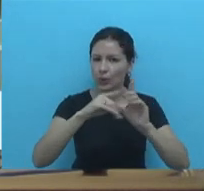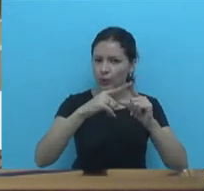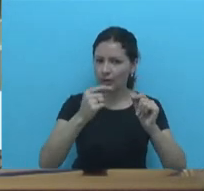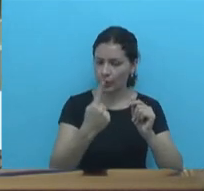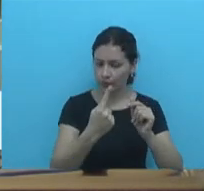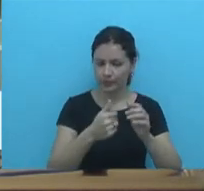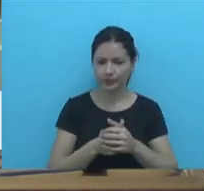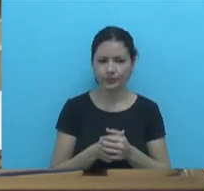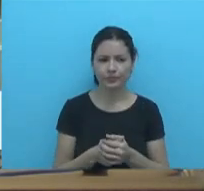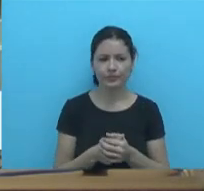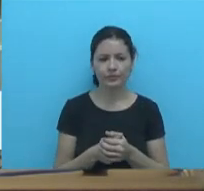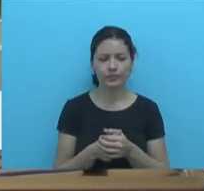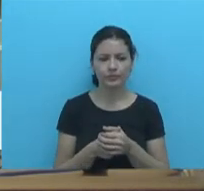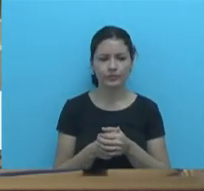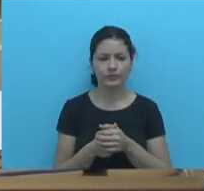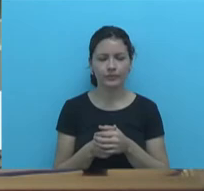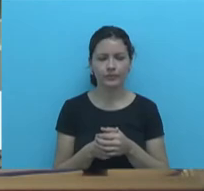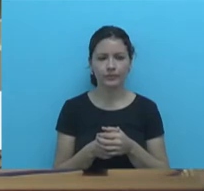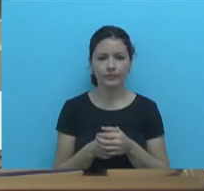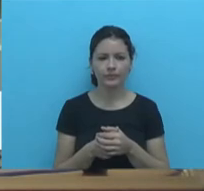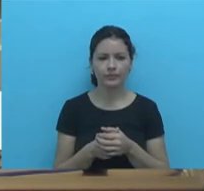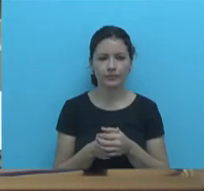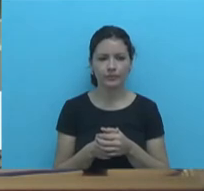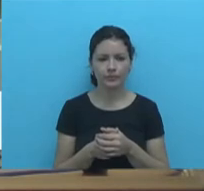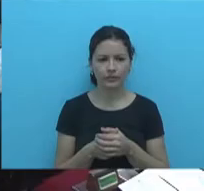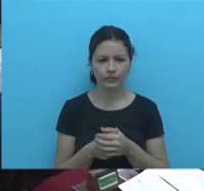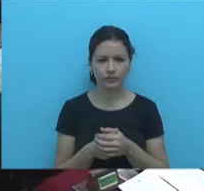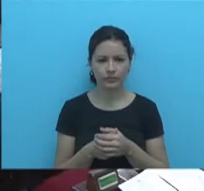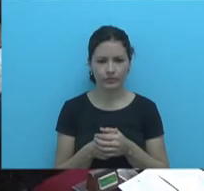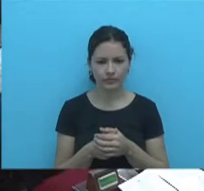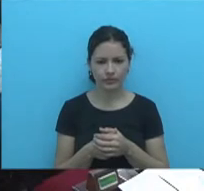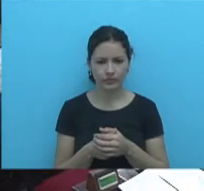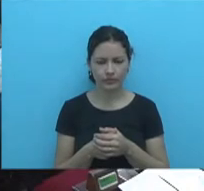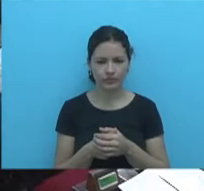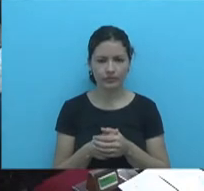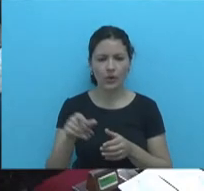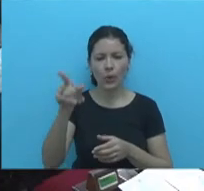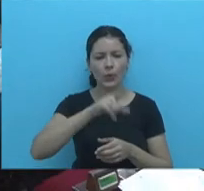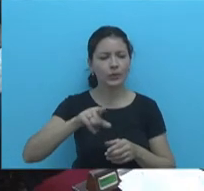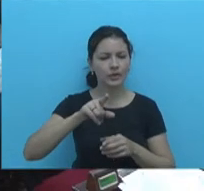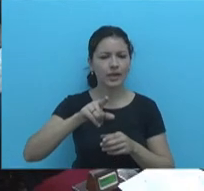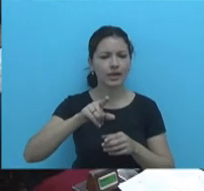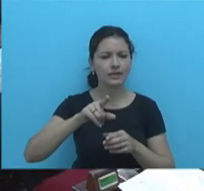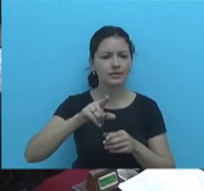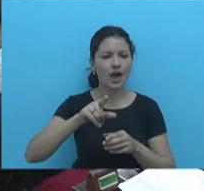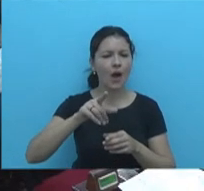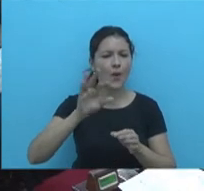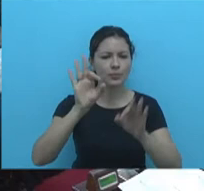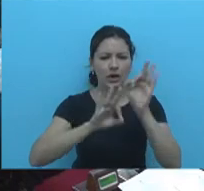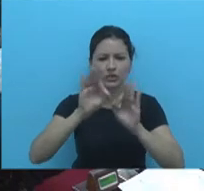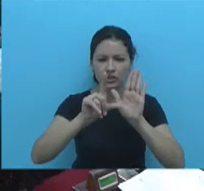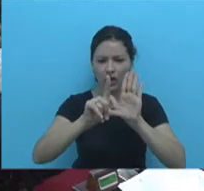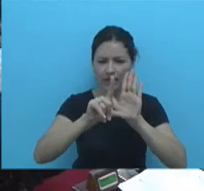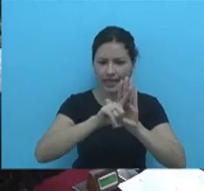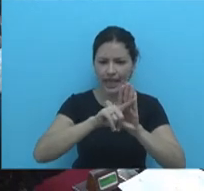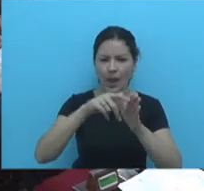están tratando ustedes el proyecto de ley prohibición de la tracción a sangre por sustitución por un vehículo de carga. O